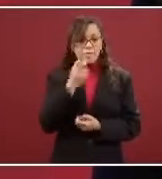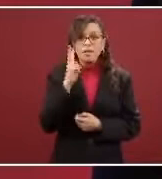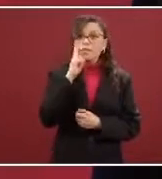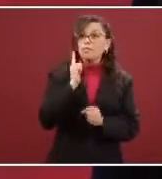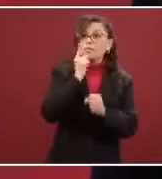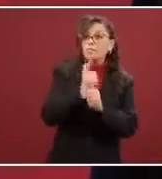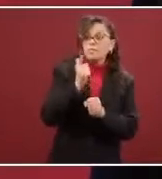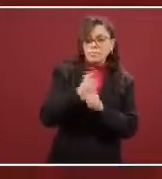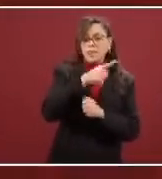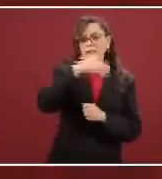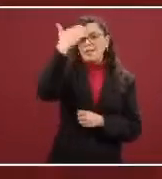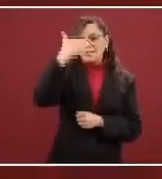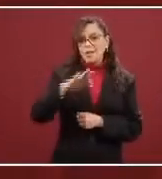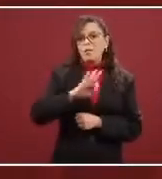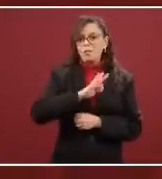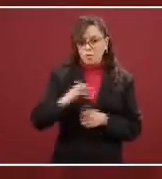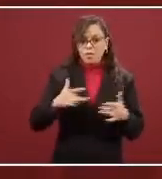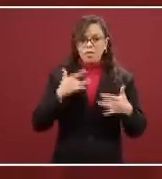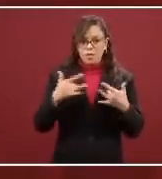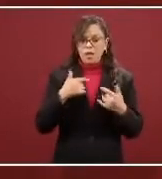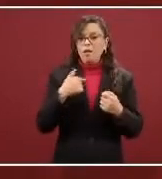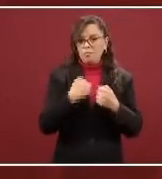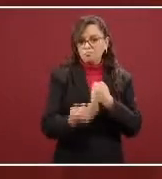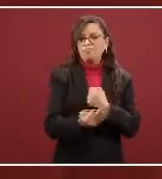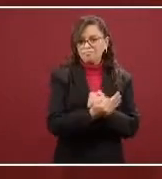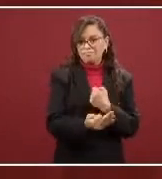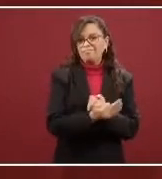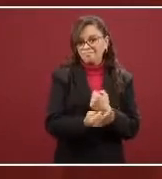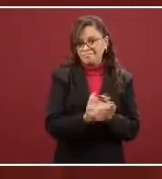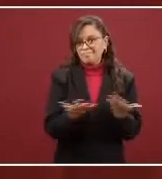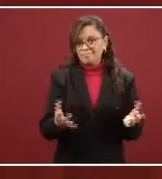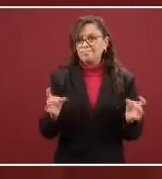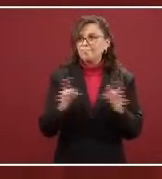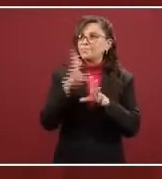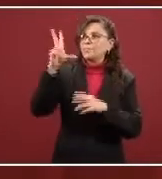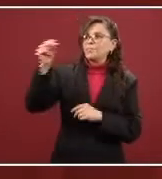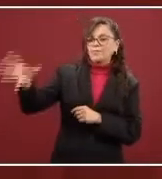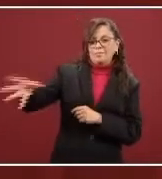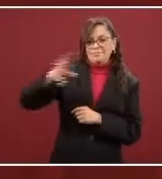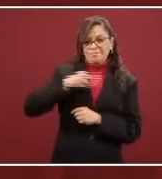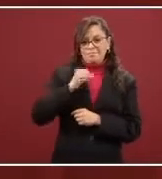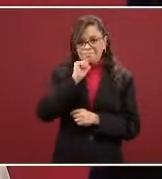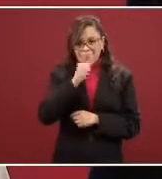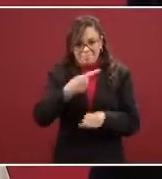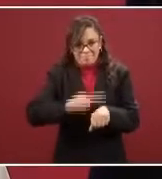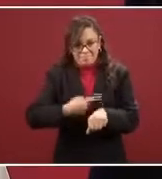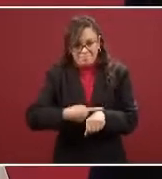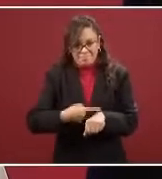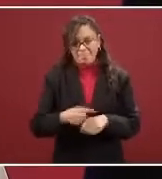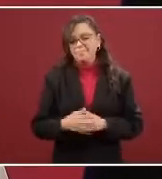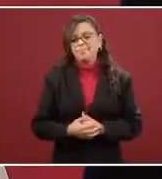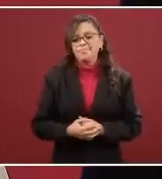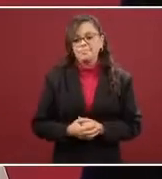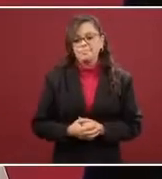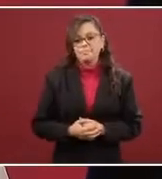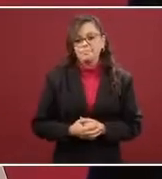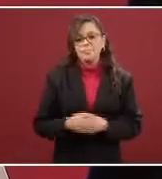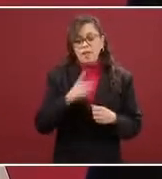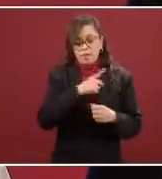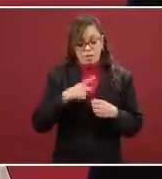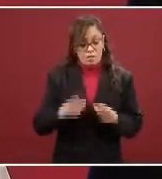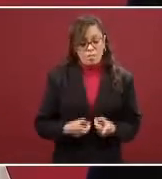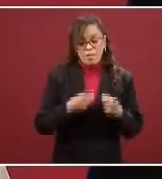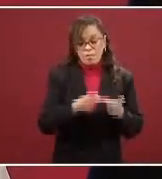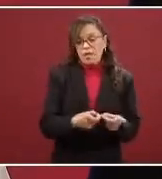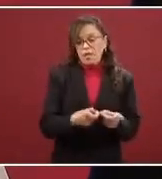estar protegidos ante la amenaza de poder enfermar. Siempre importante transmitirles seguridad y, bueno, lo